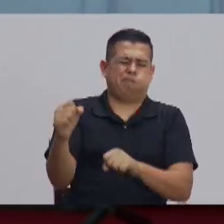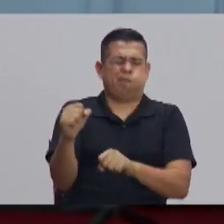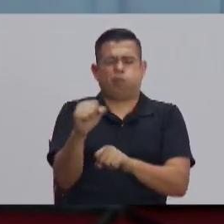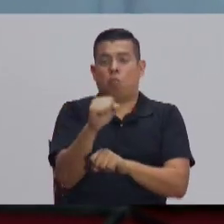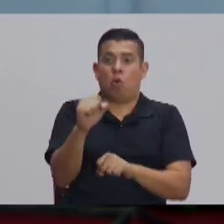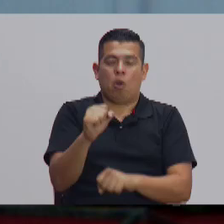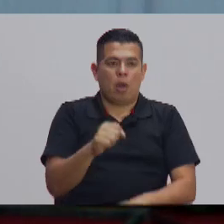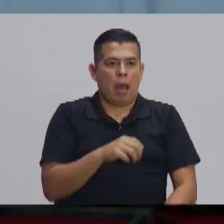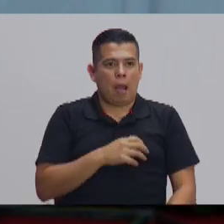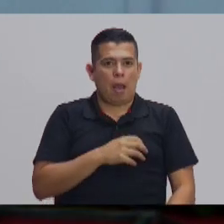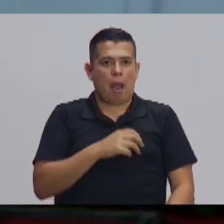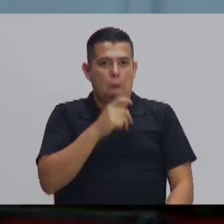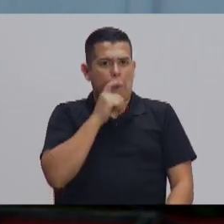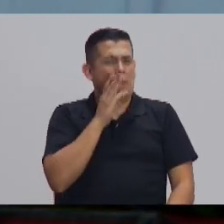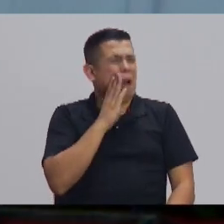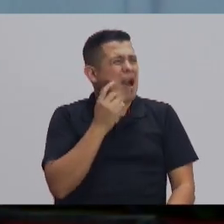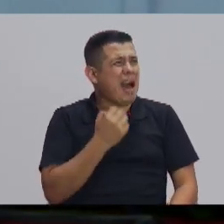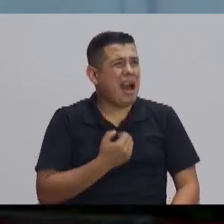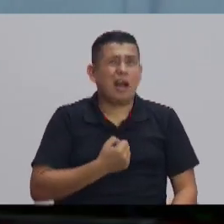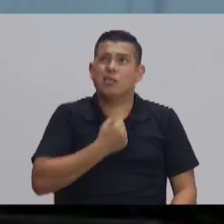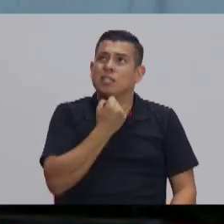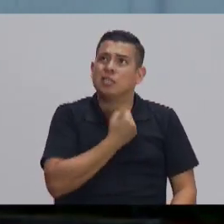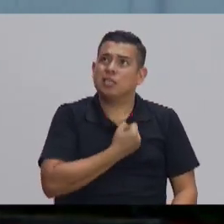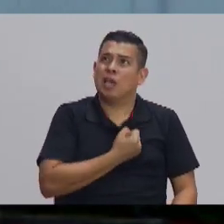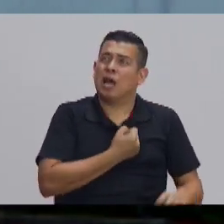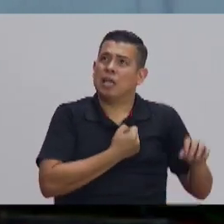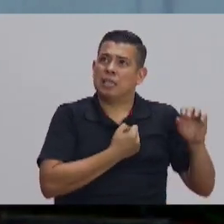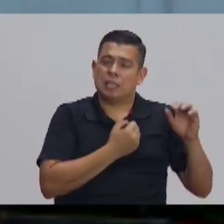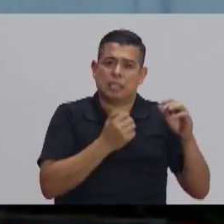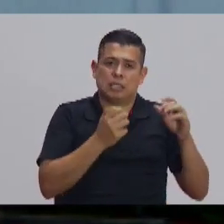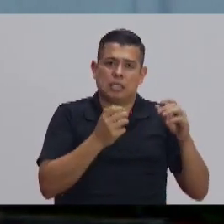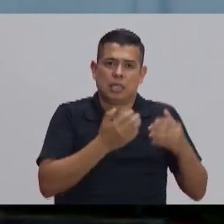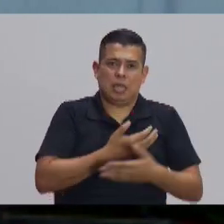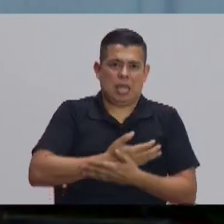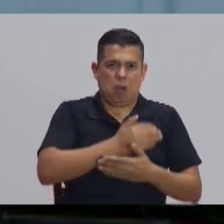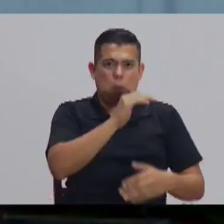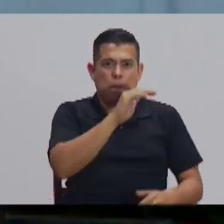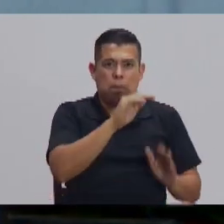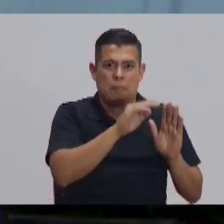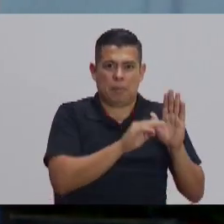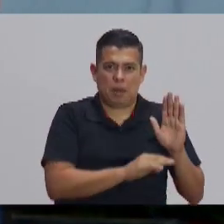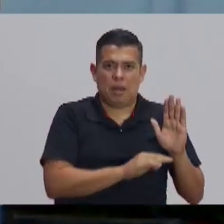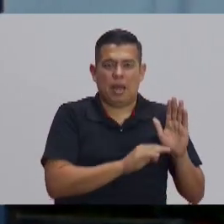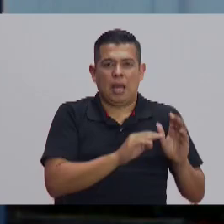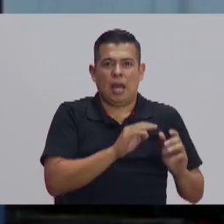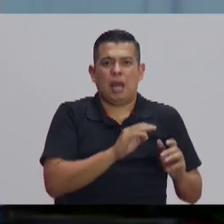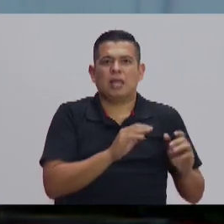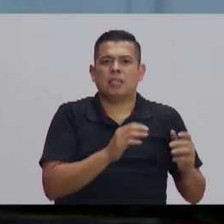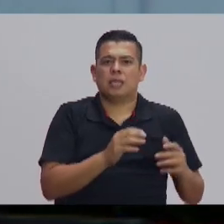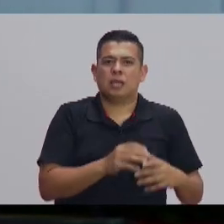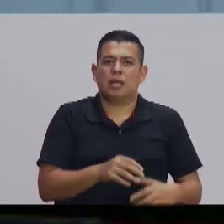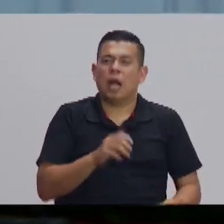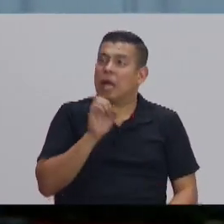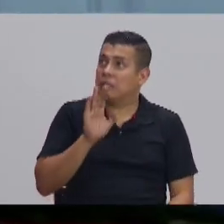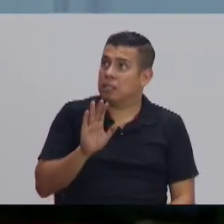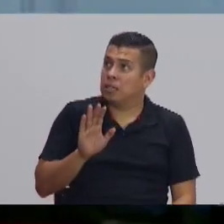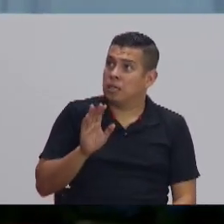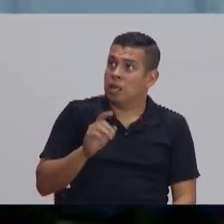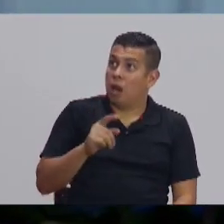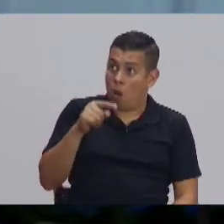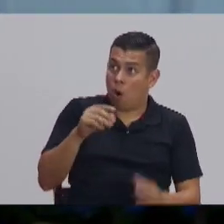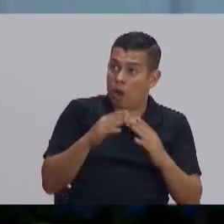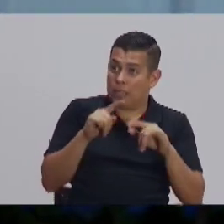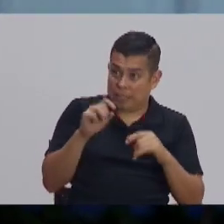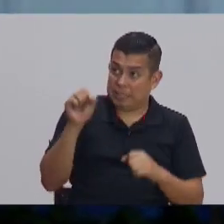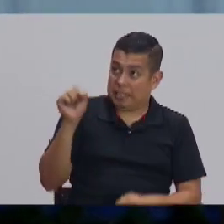señor y siempre el niño pequeño de la casa de aquellos siempre le llamó el metidito verdad que te dice y hoy vamos